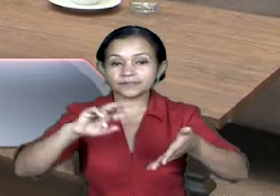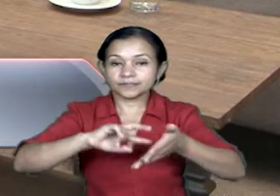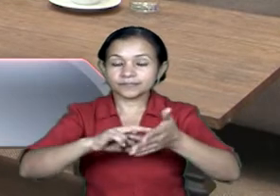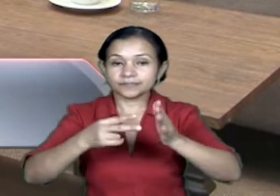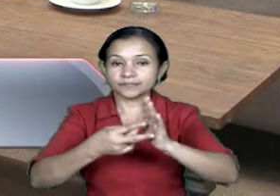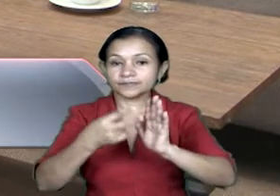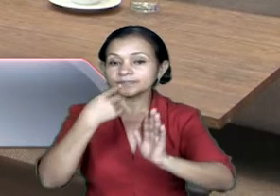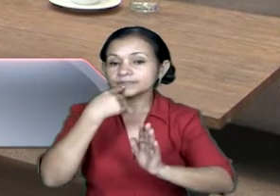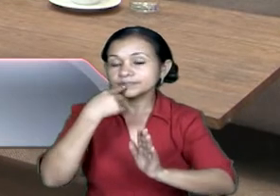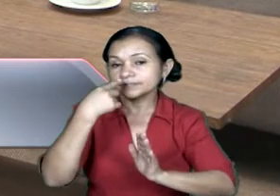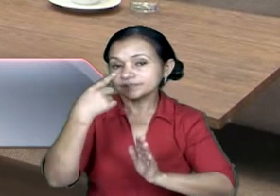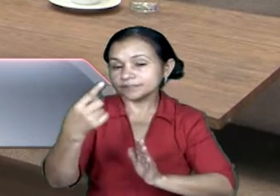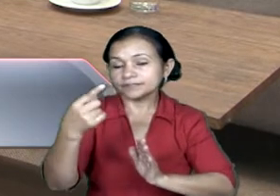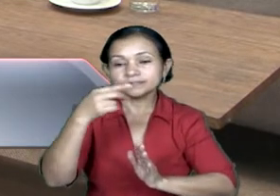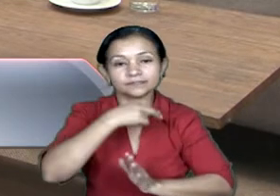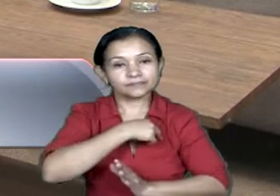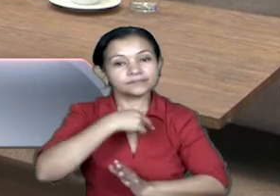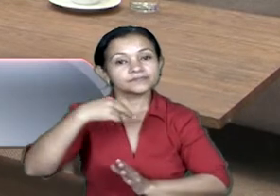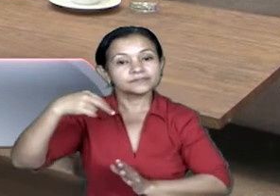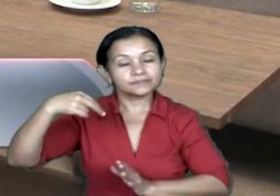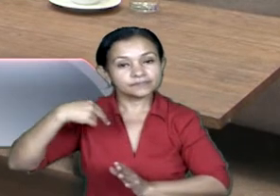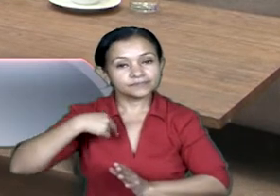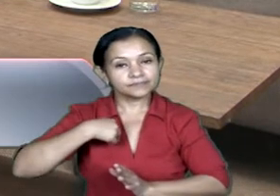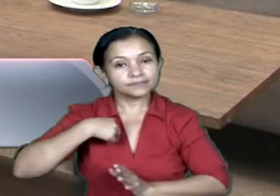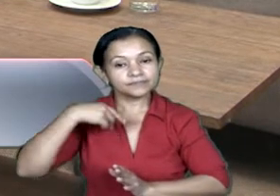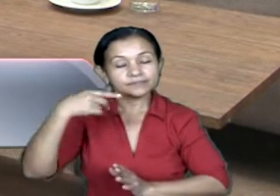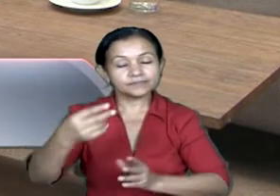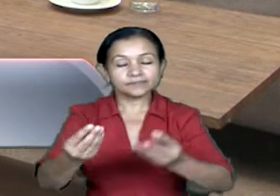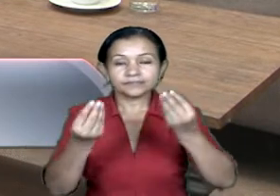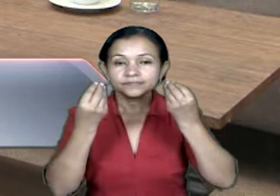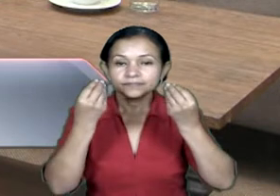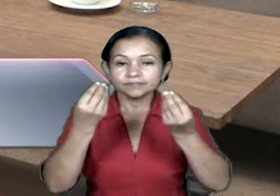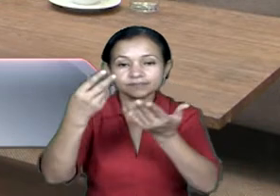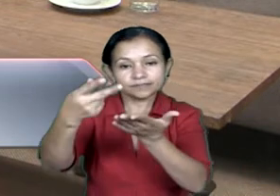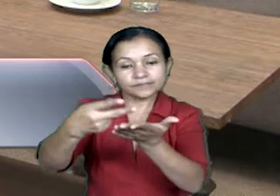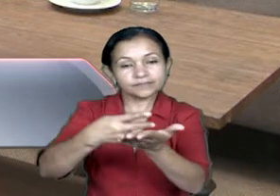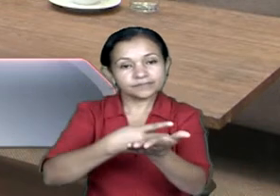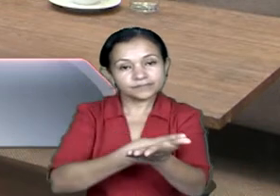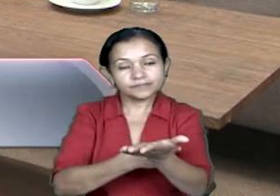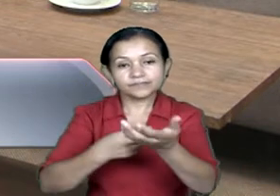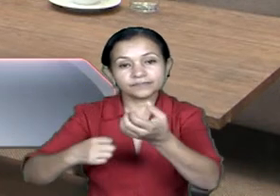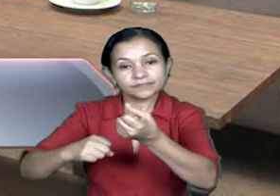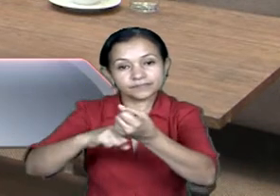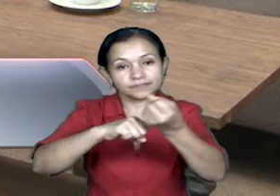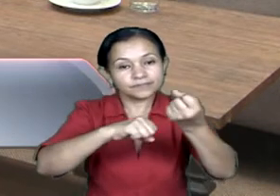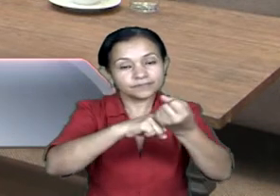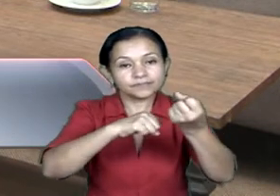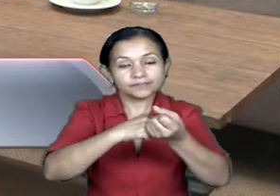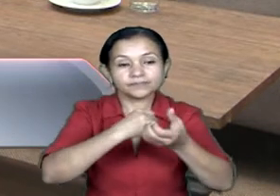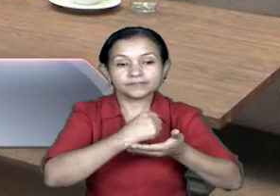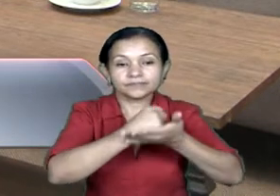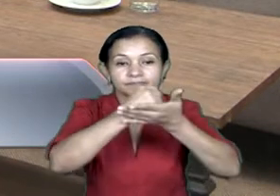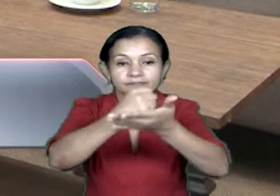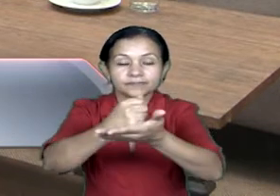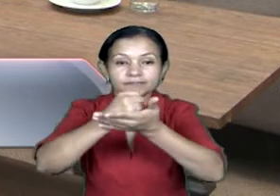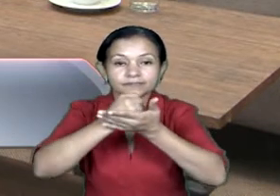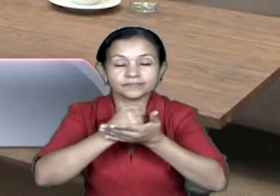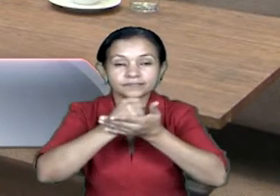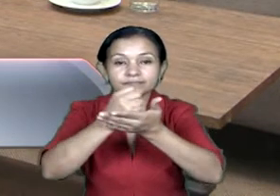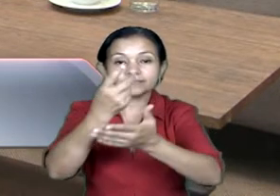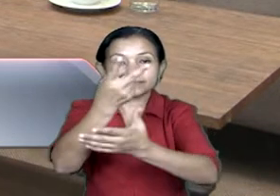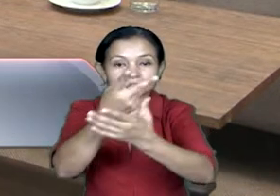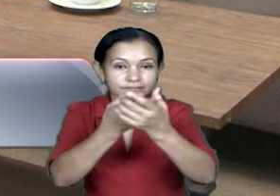hemos llevado a cabo, ¿no?, muchos proyectos de cooperación